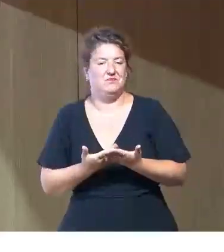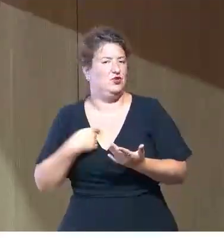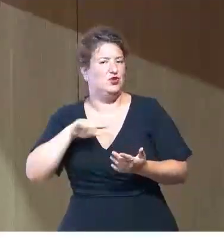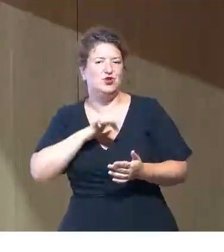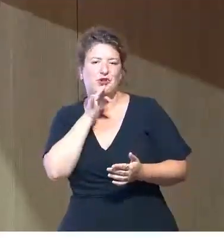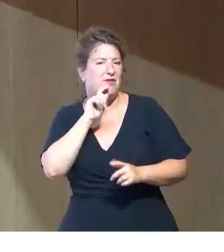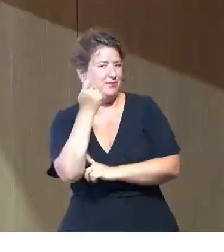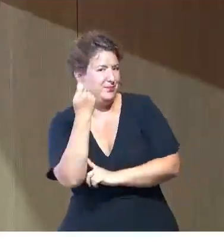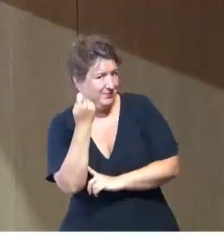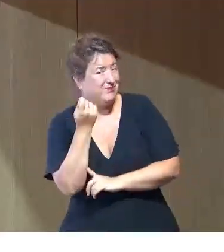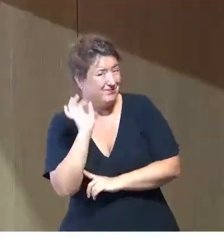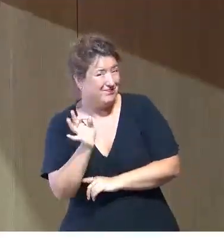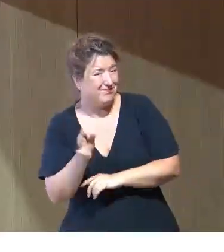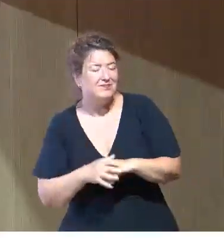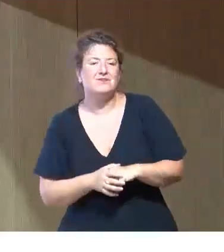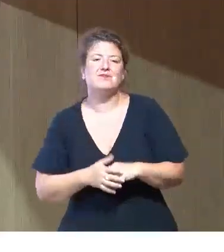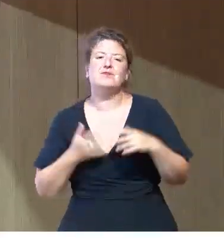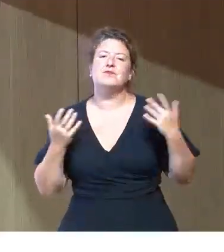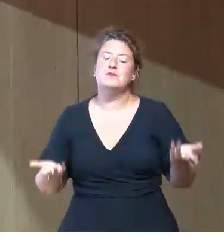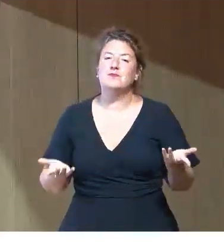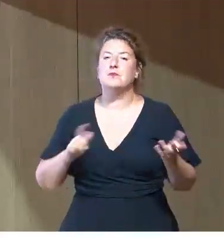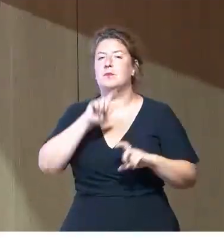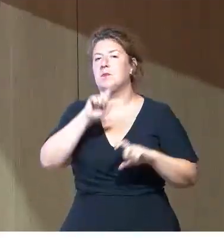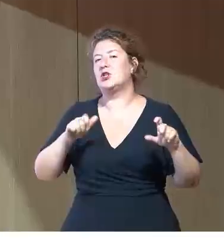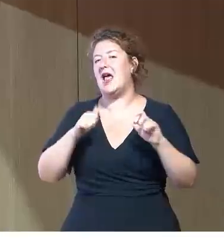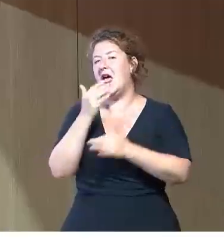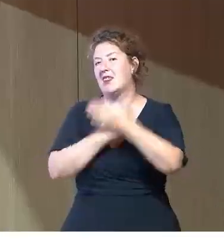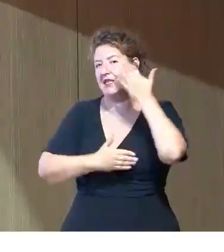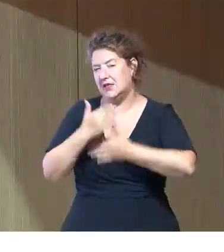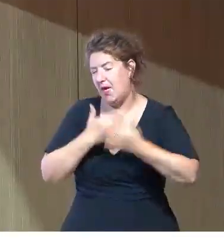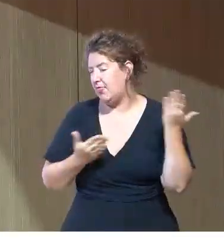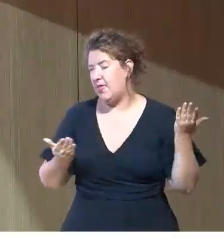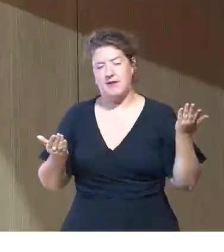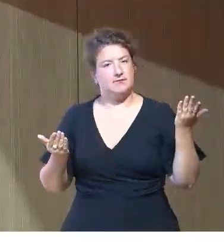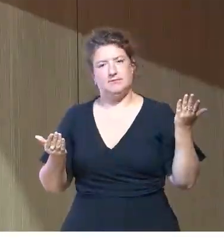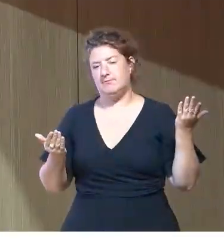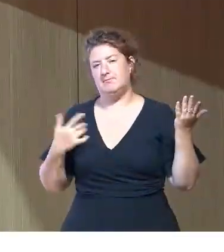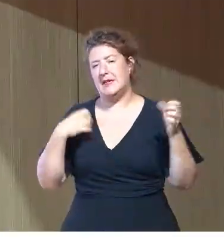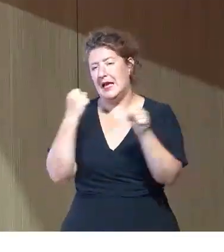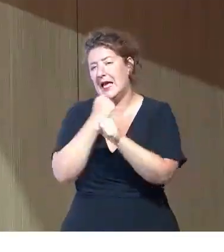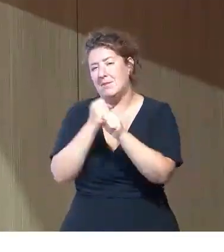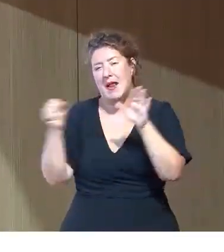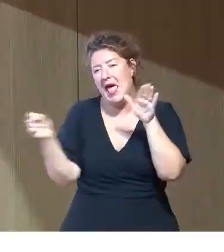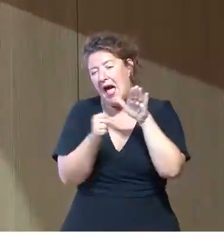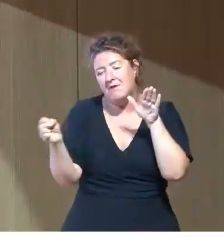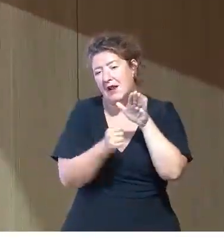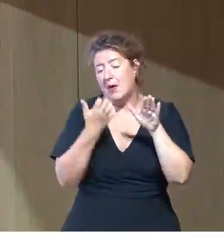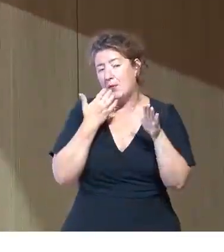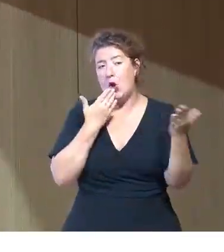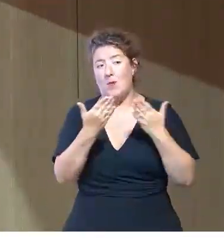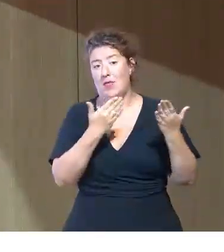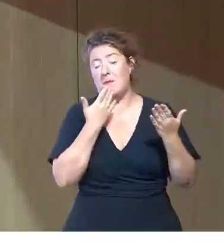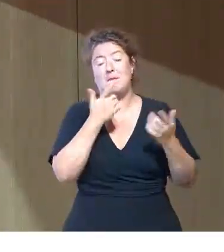si las personas con discapacidad no tienen una empleabilidad similar a las personas